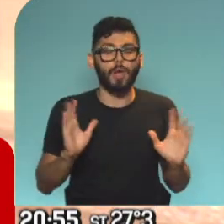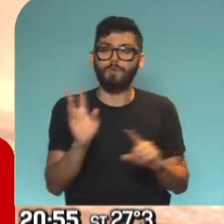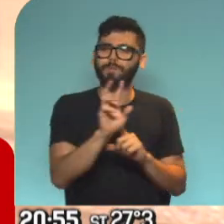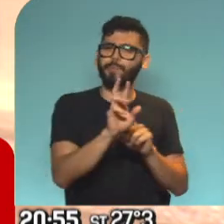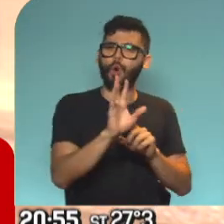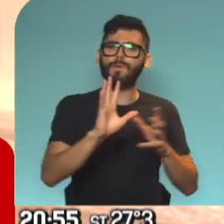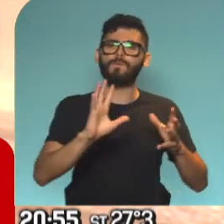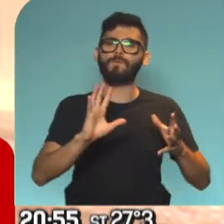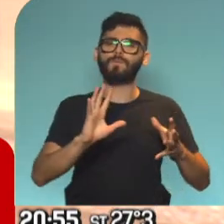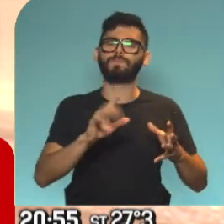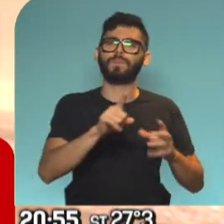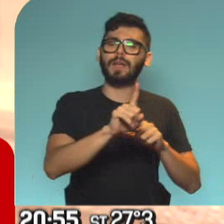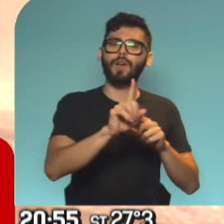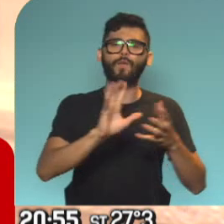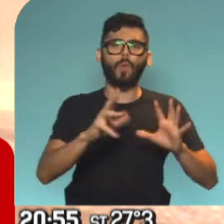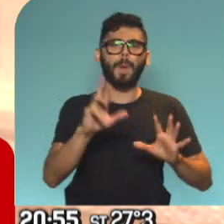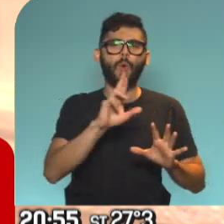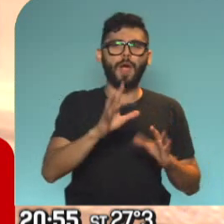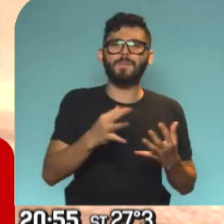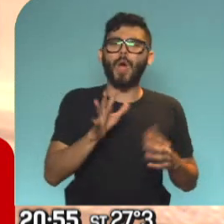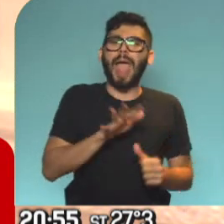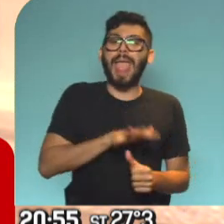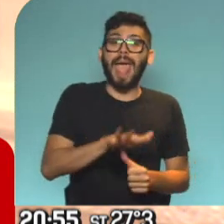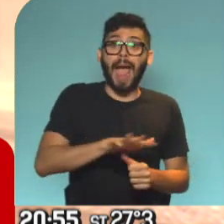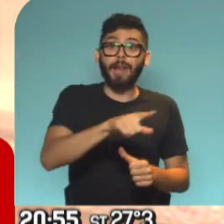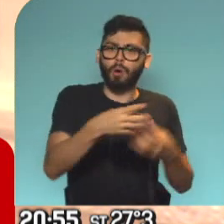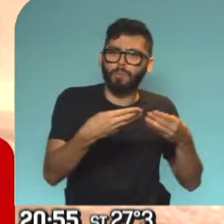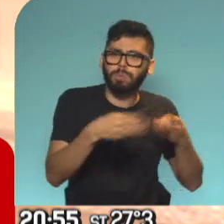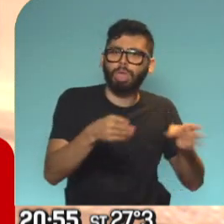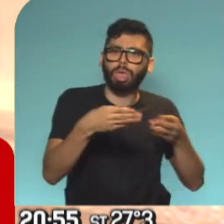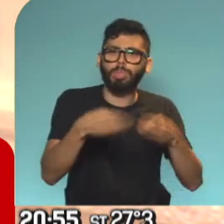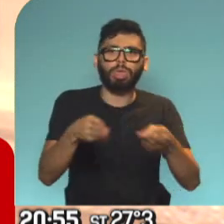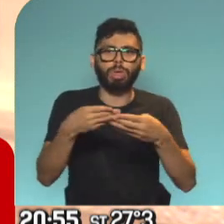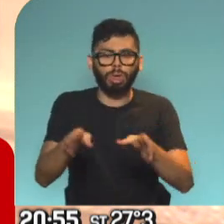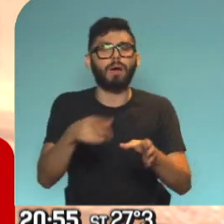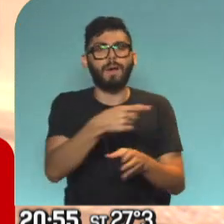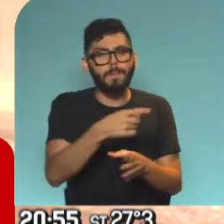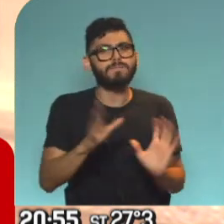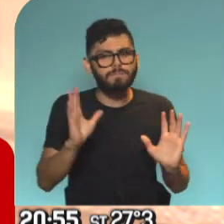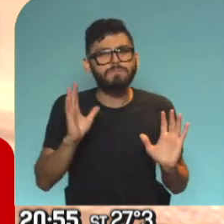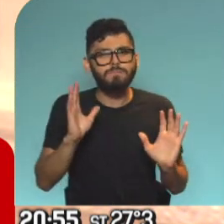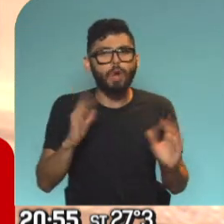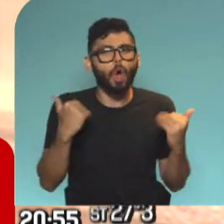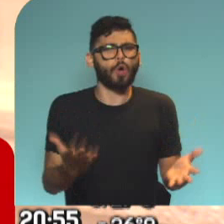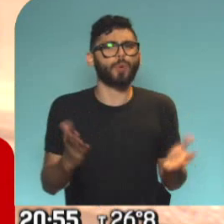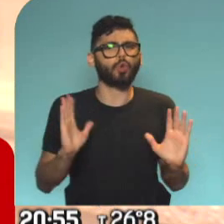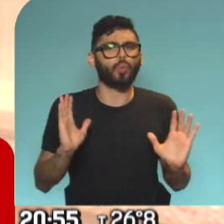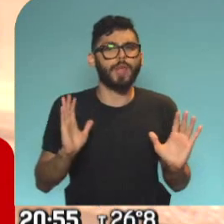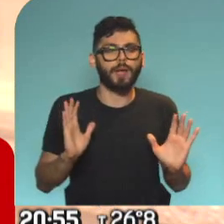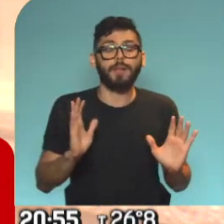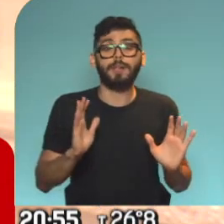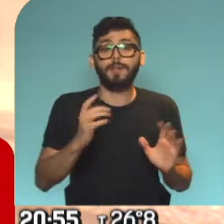femenina, que esa mirada de género le abra puertas y le abra también una posibilidad de